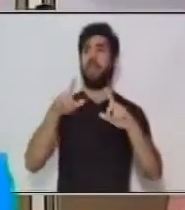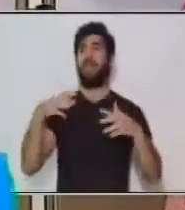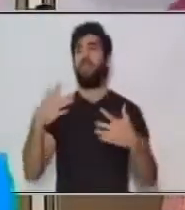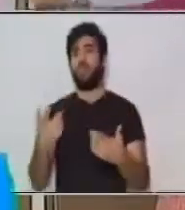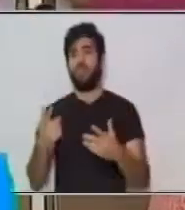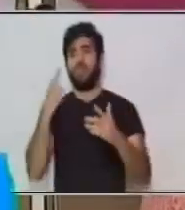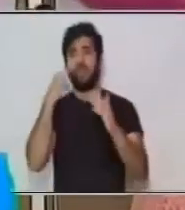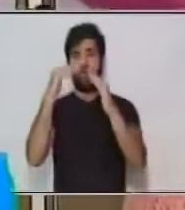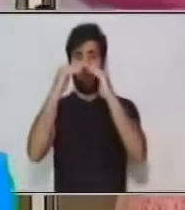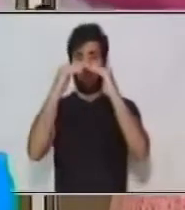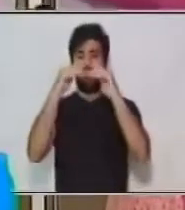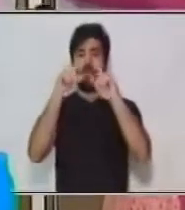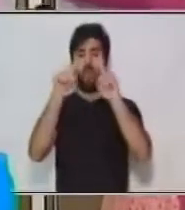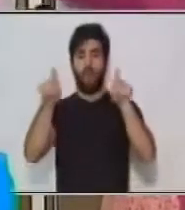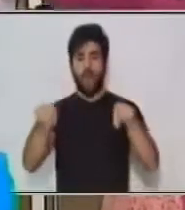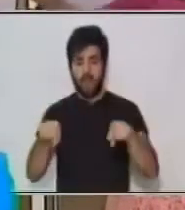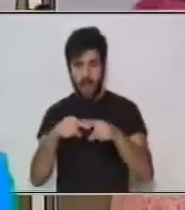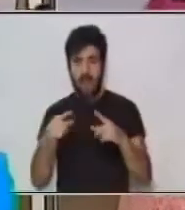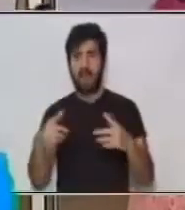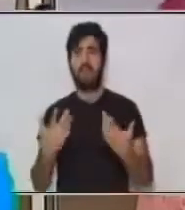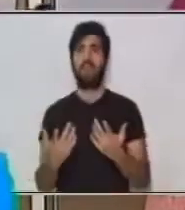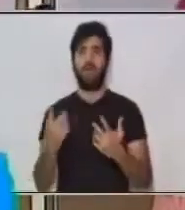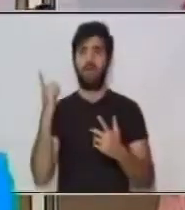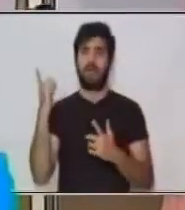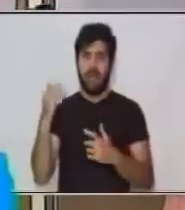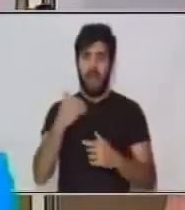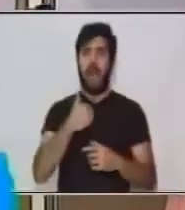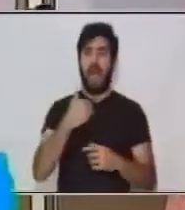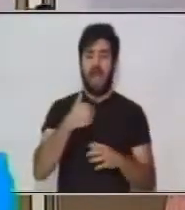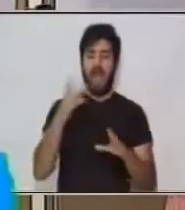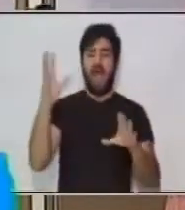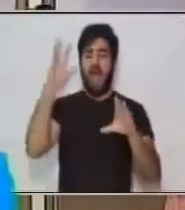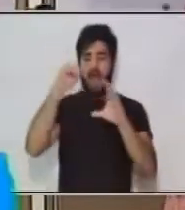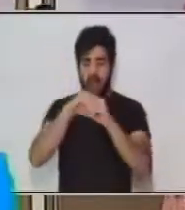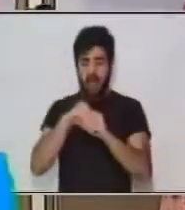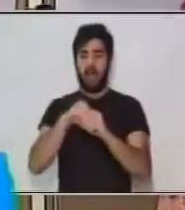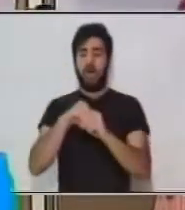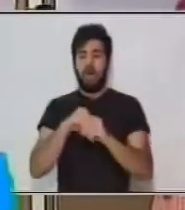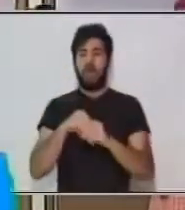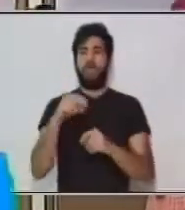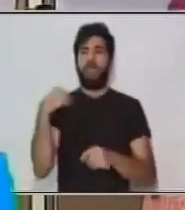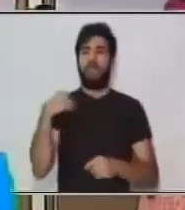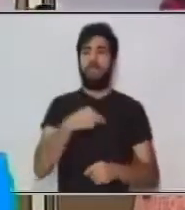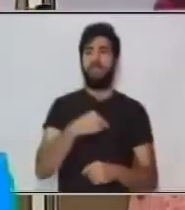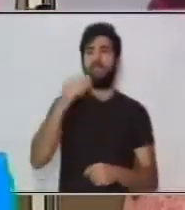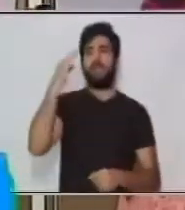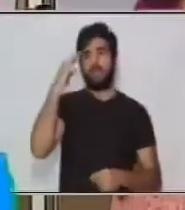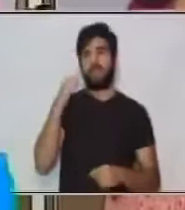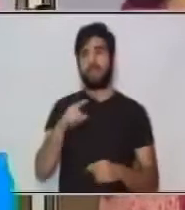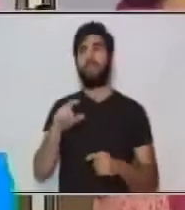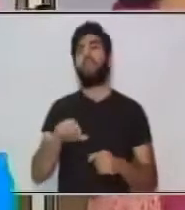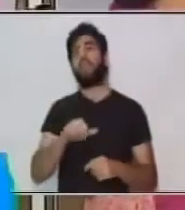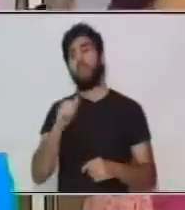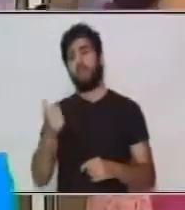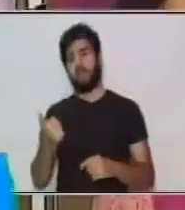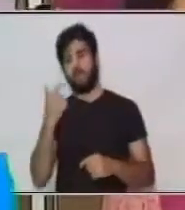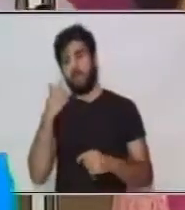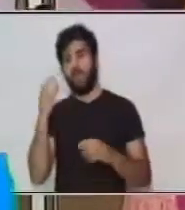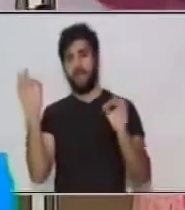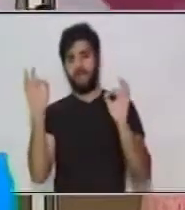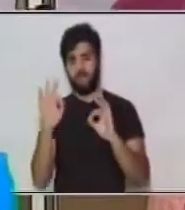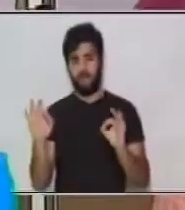¿sí? Tienen ángulos internos que también nos va a permitir hacer nuestra siguiente